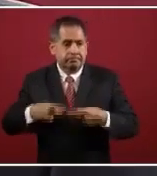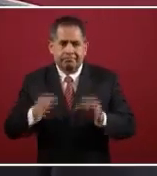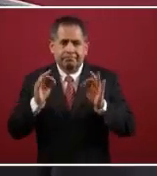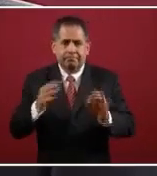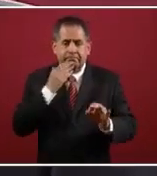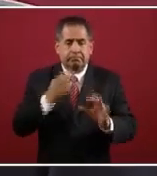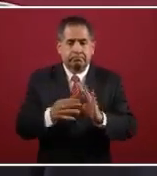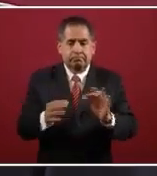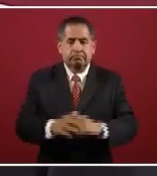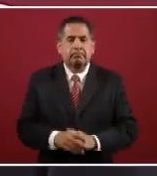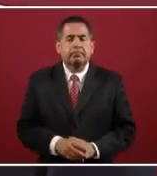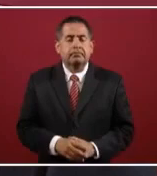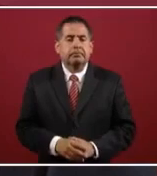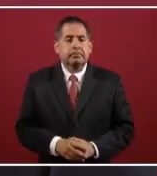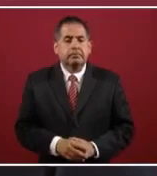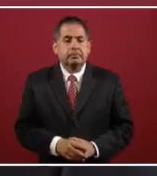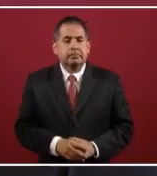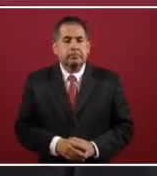y